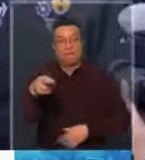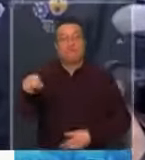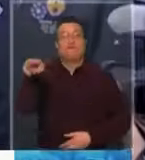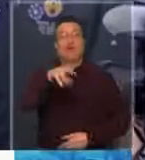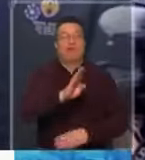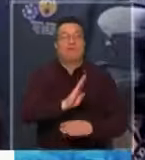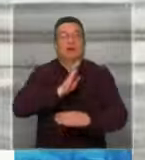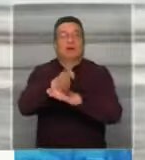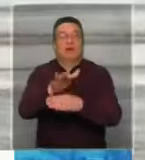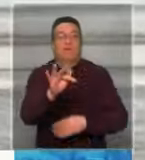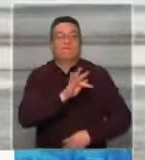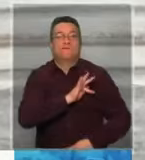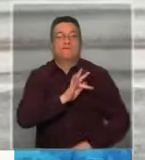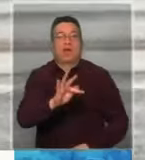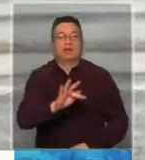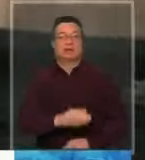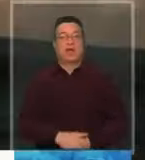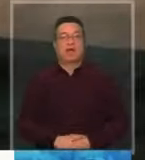Francia.